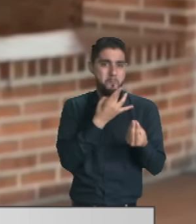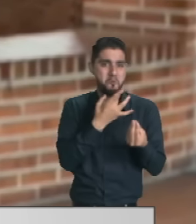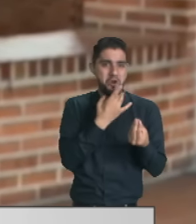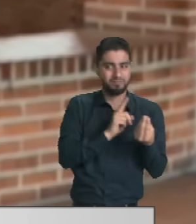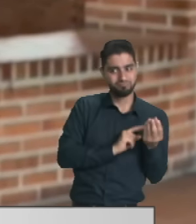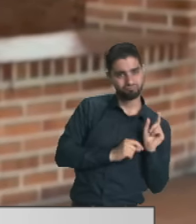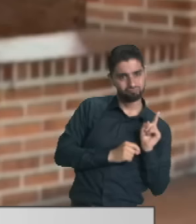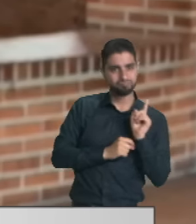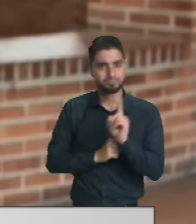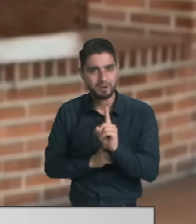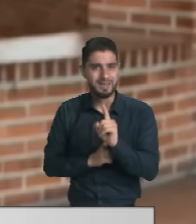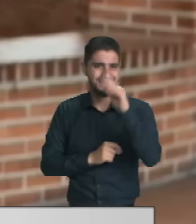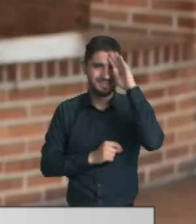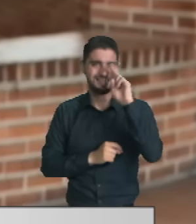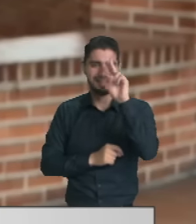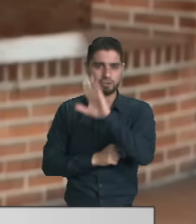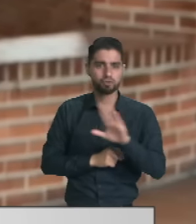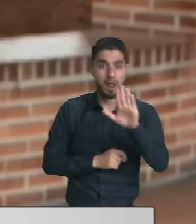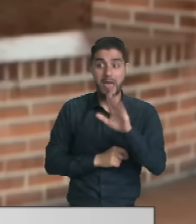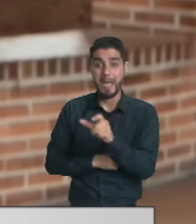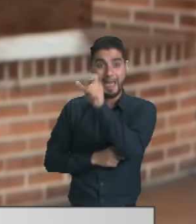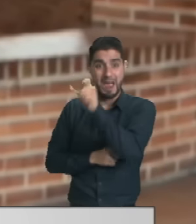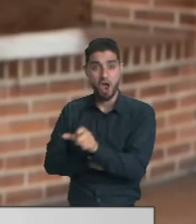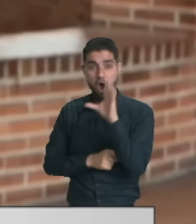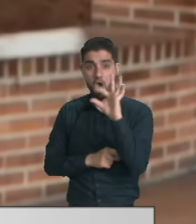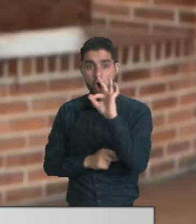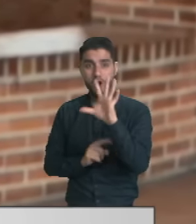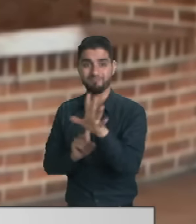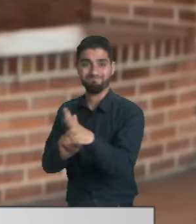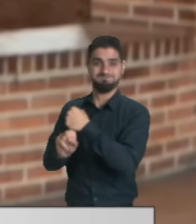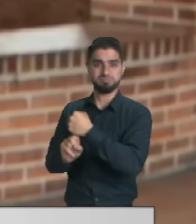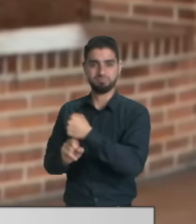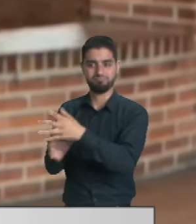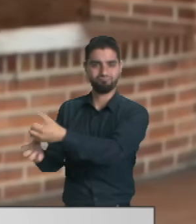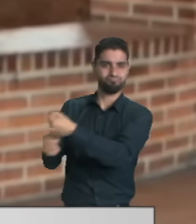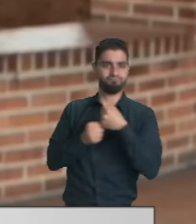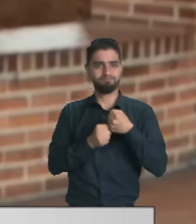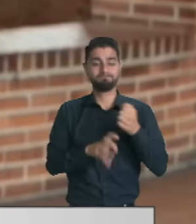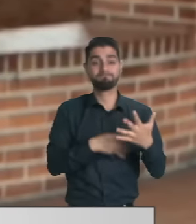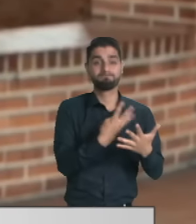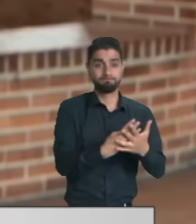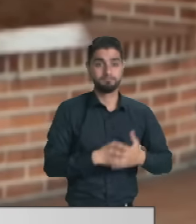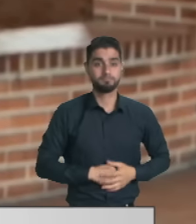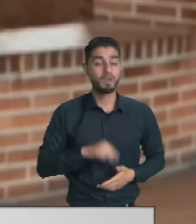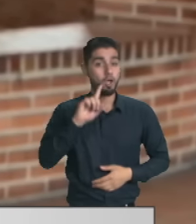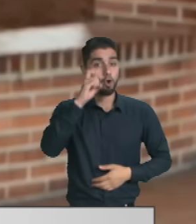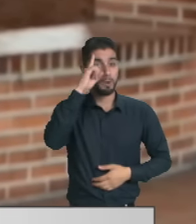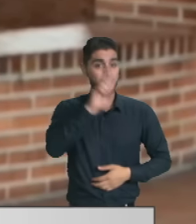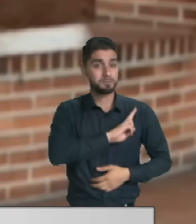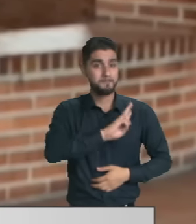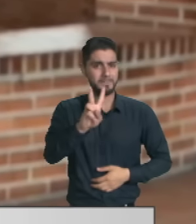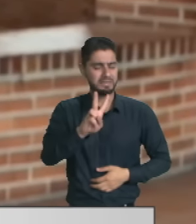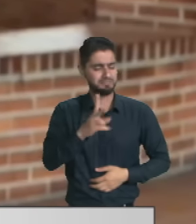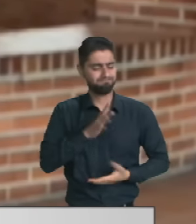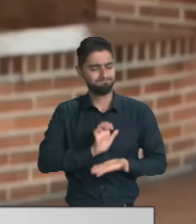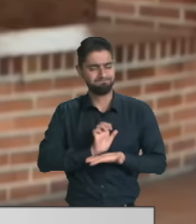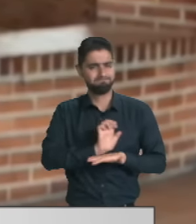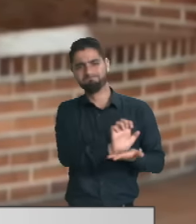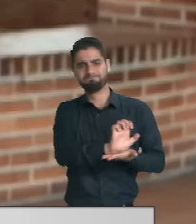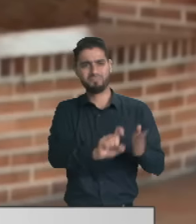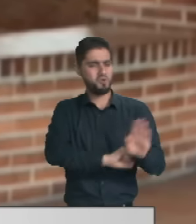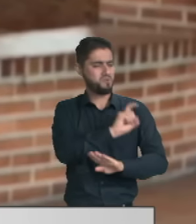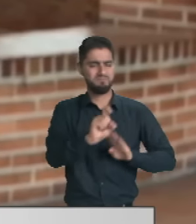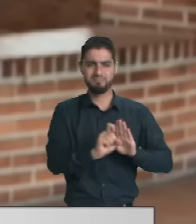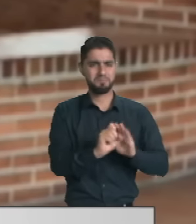la captura del presunto autor de los hechos. La Gobernación del Valle del Cauca rechaza rotundamente todo hecho de